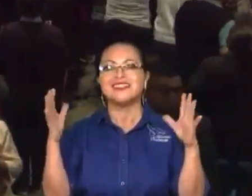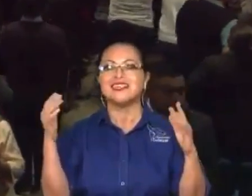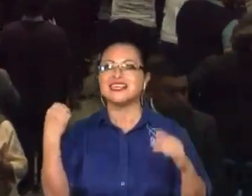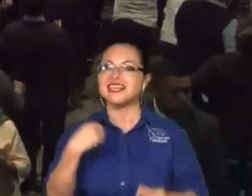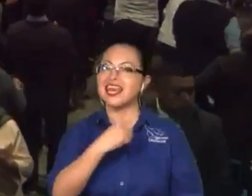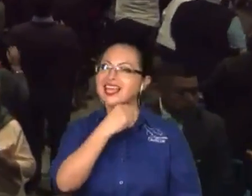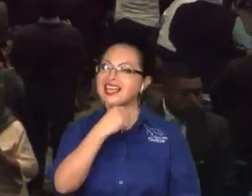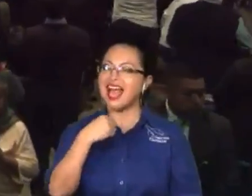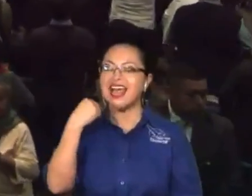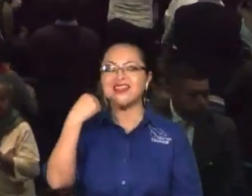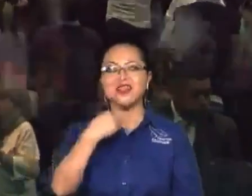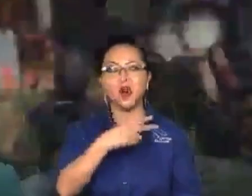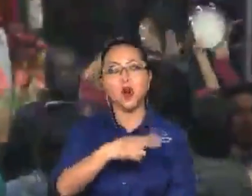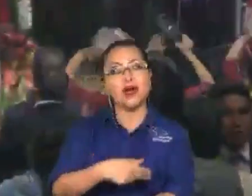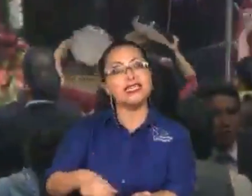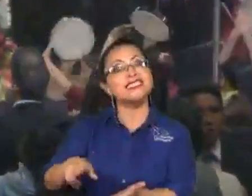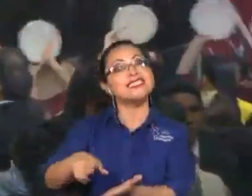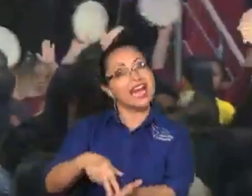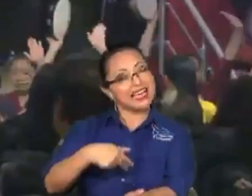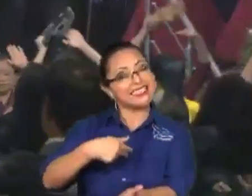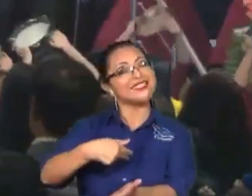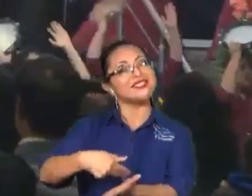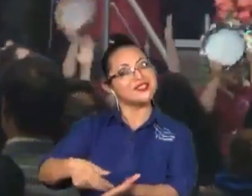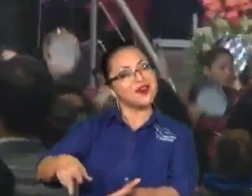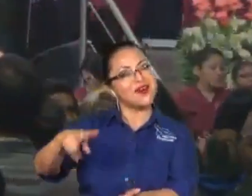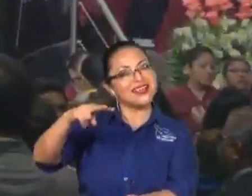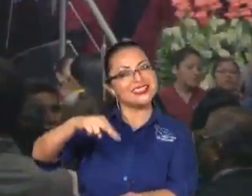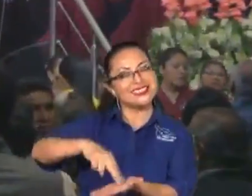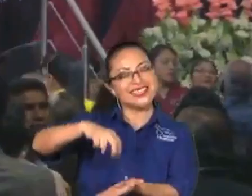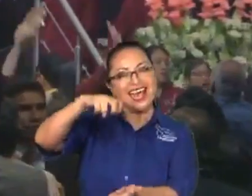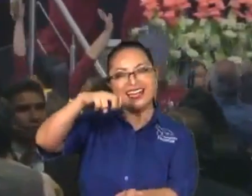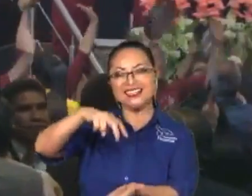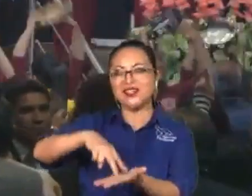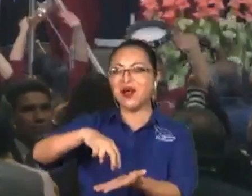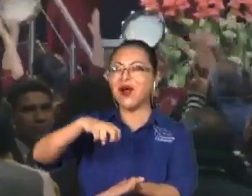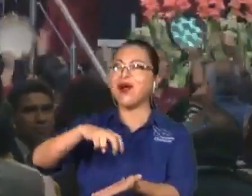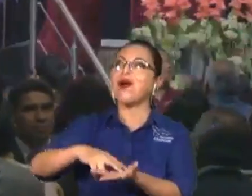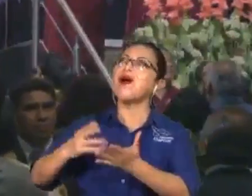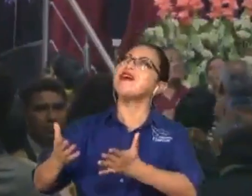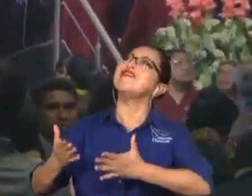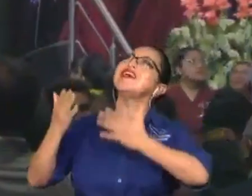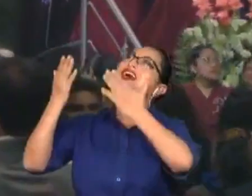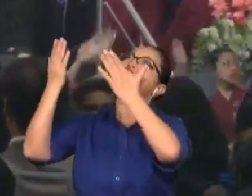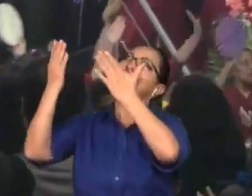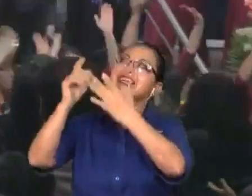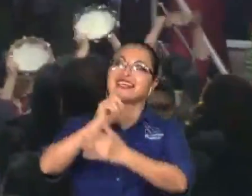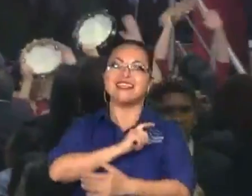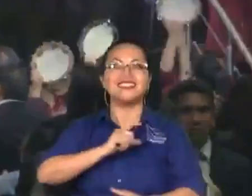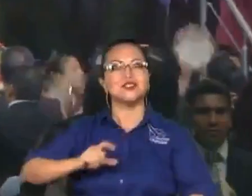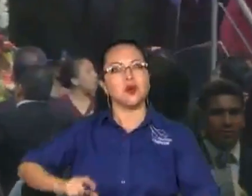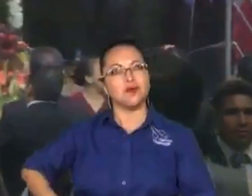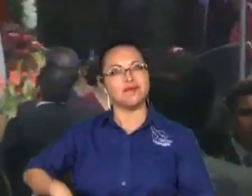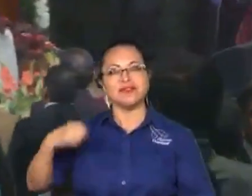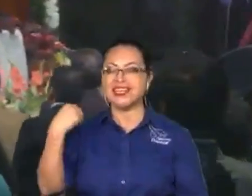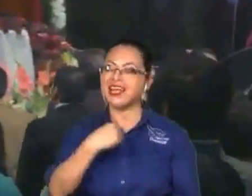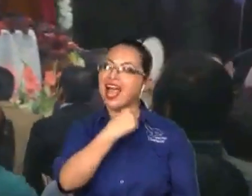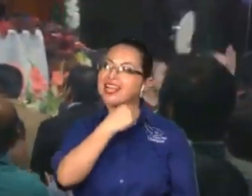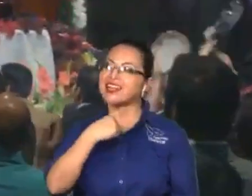Canto, danzo, salto para Cristo.